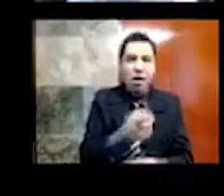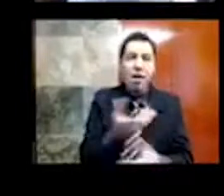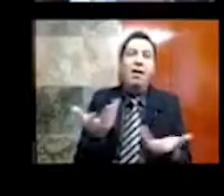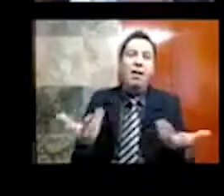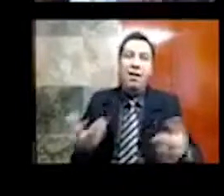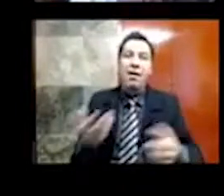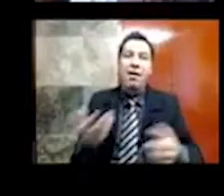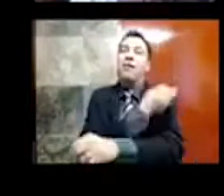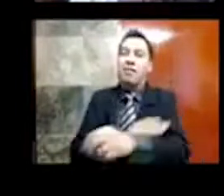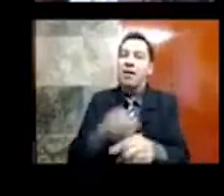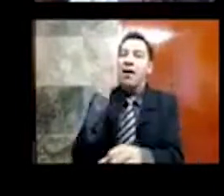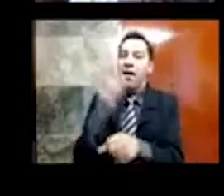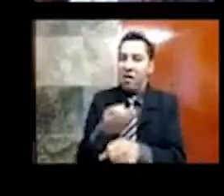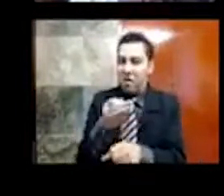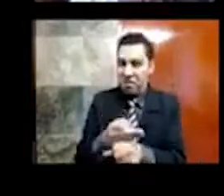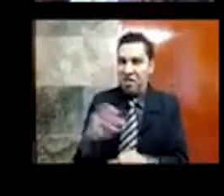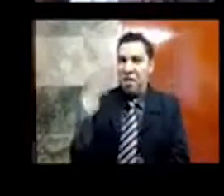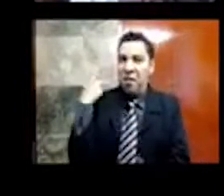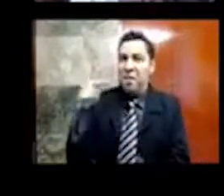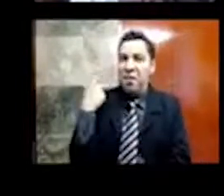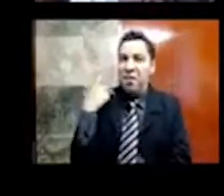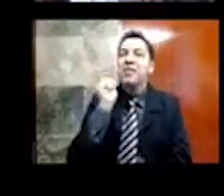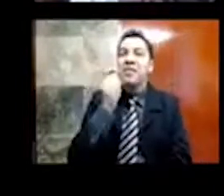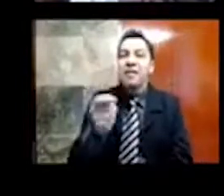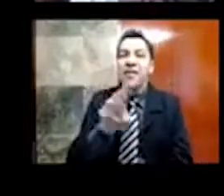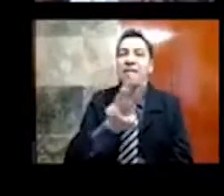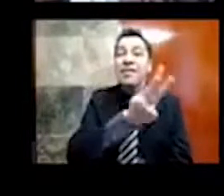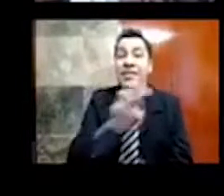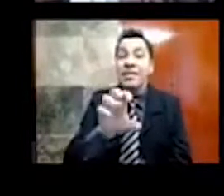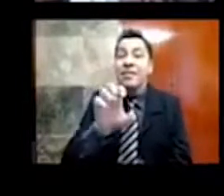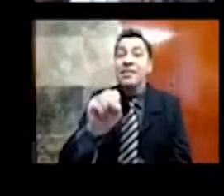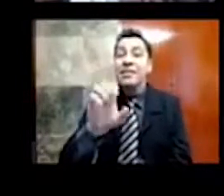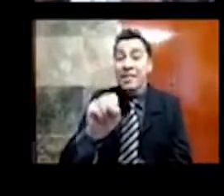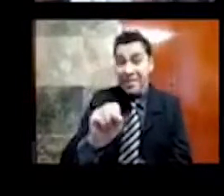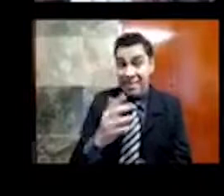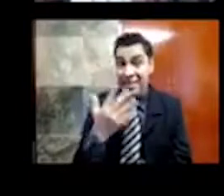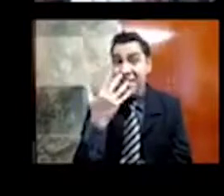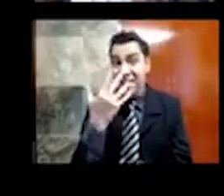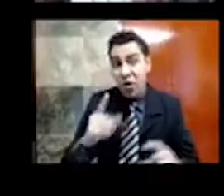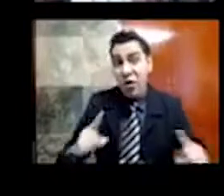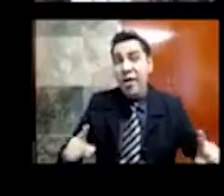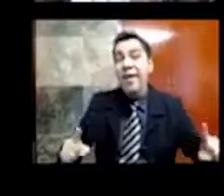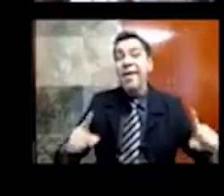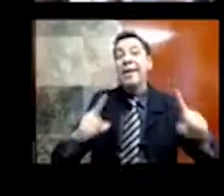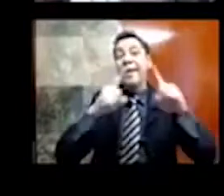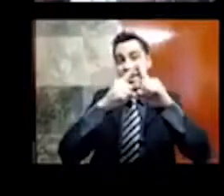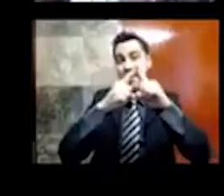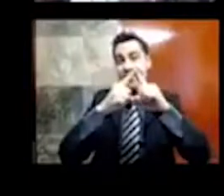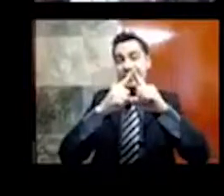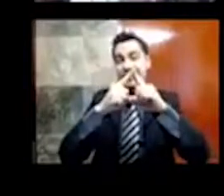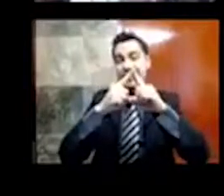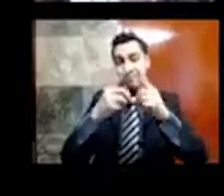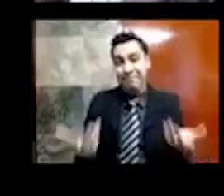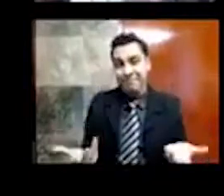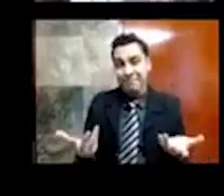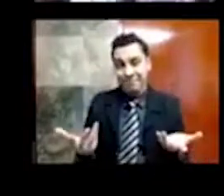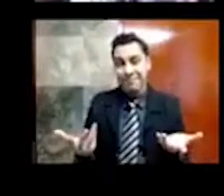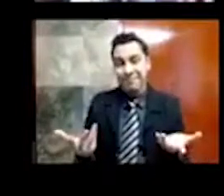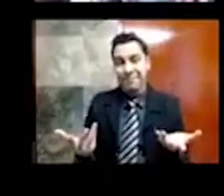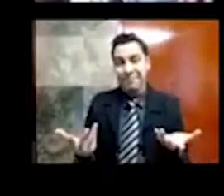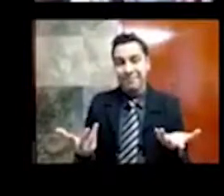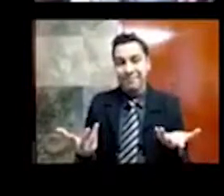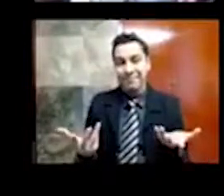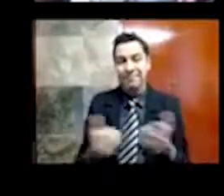la ciudad de las 365 iglesias, que solo son 39, pero bueno, pero